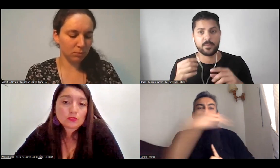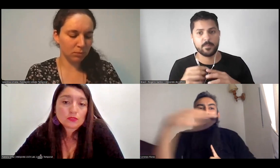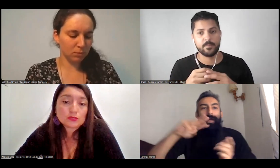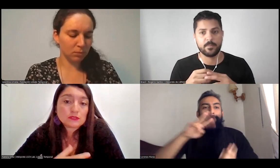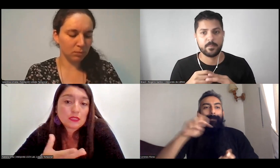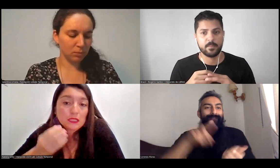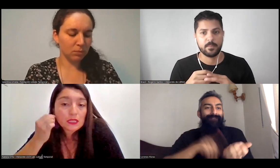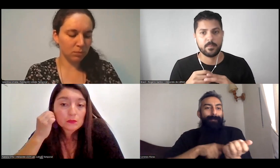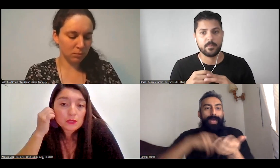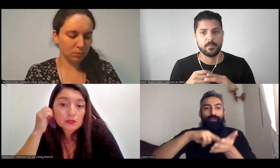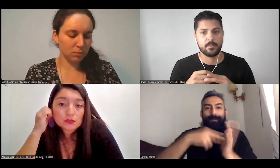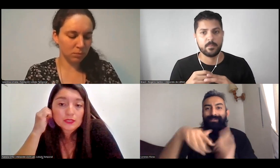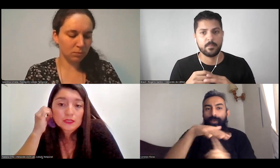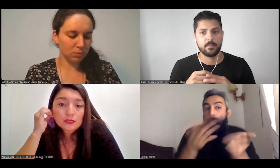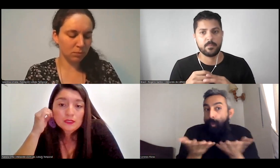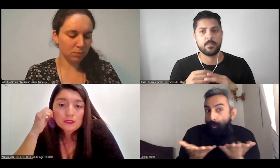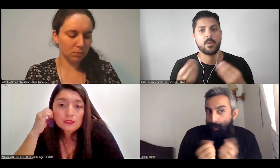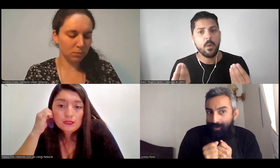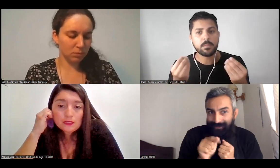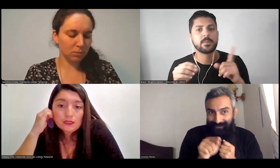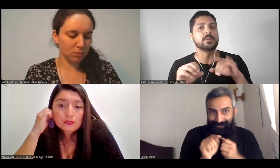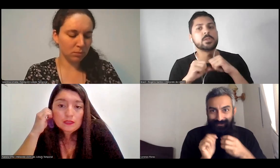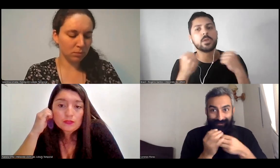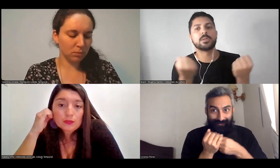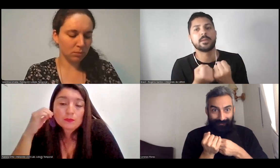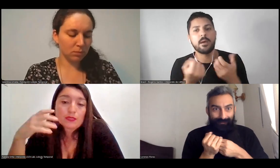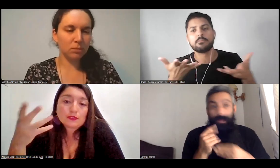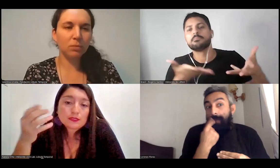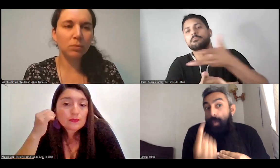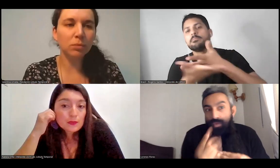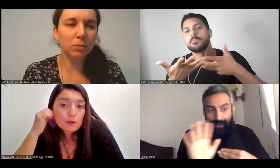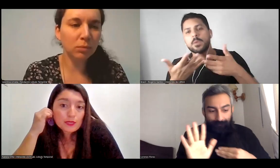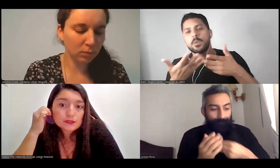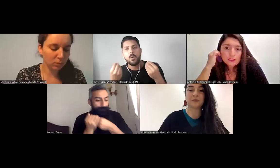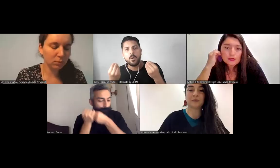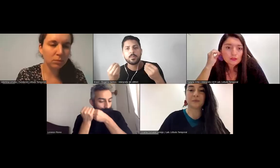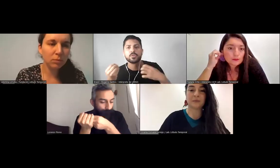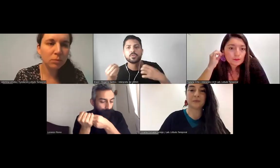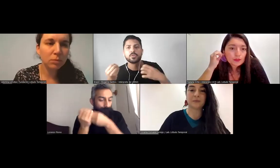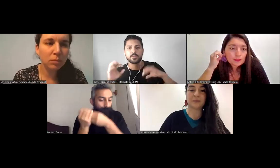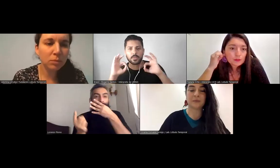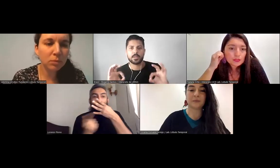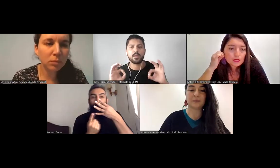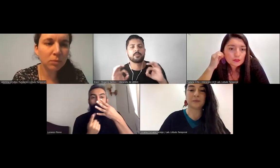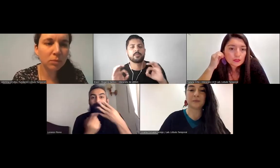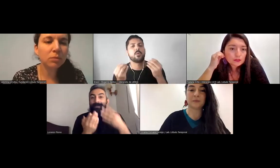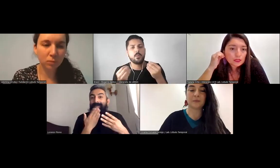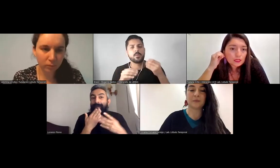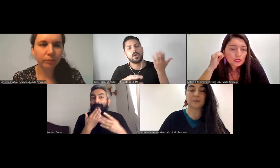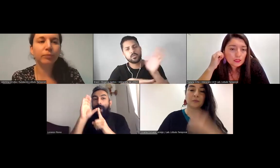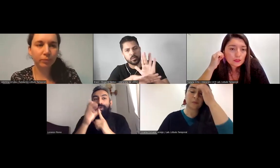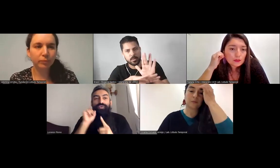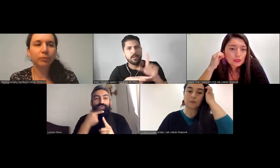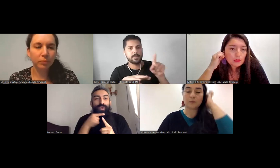en formato CD, a lo mejor, no sé, ¿en qué formato para saber si las familias pueden acceder a esto, este material?